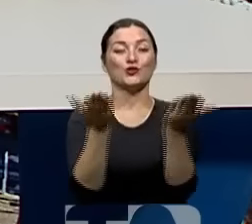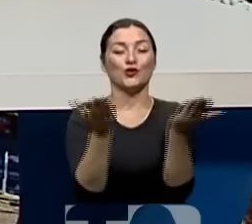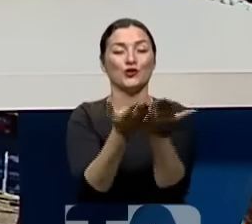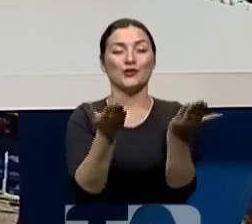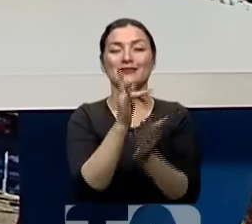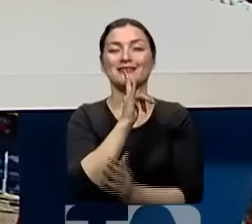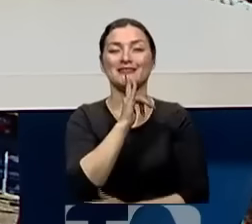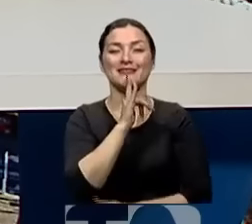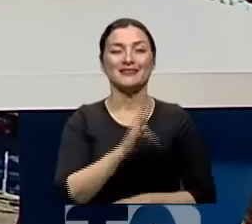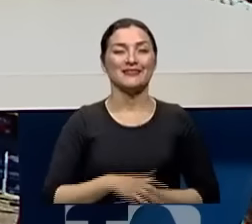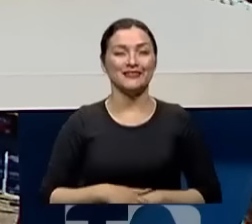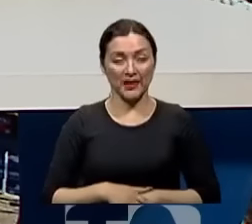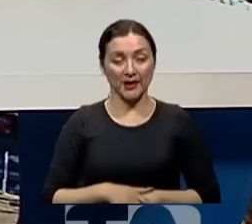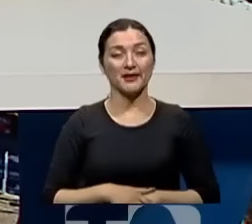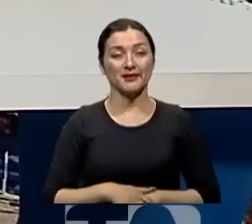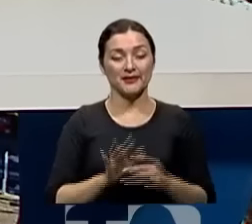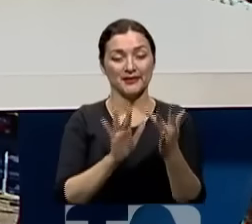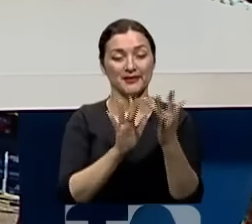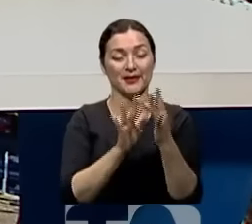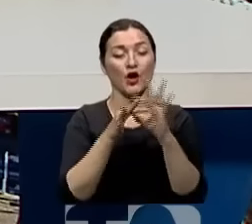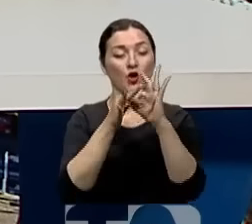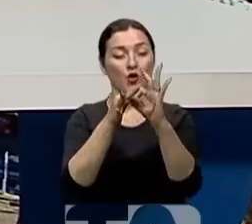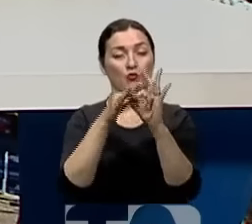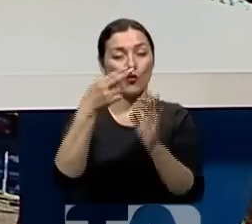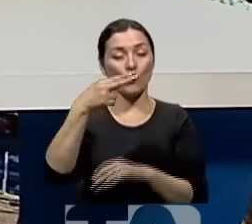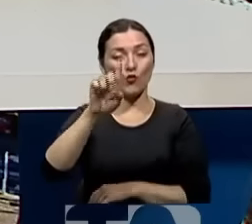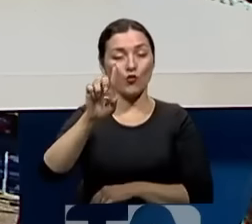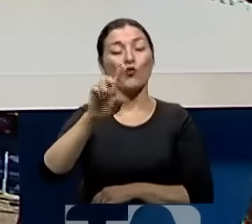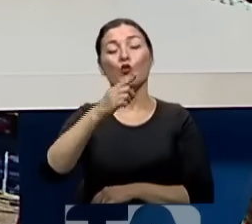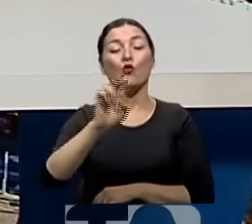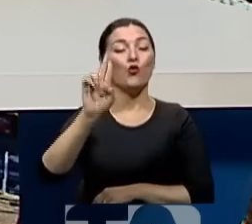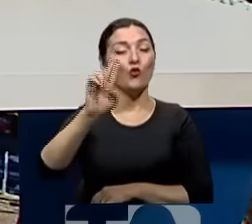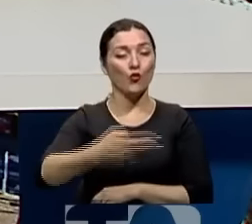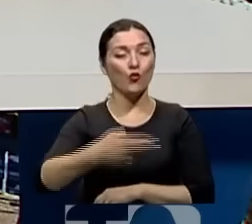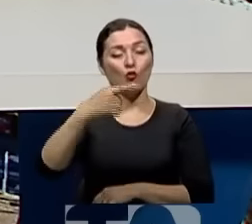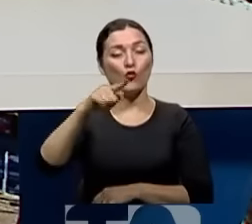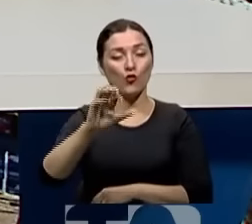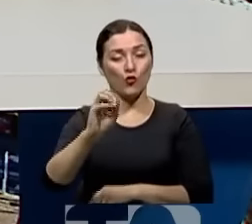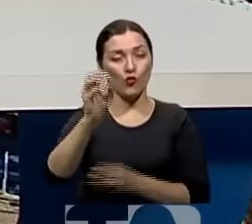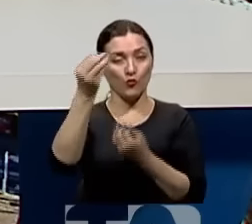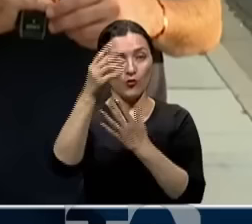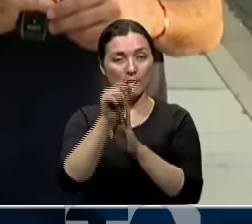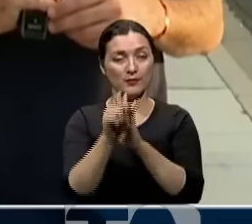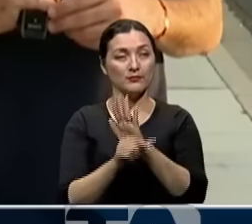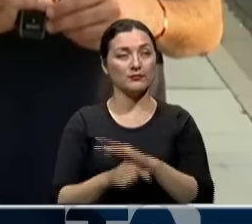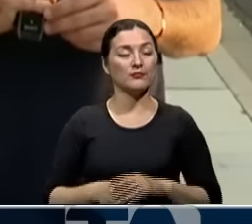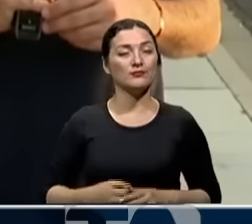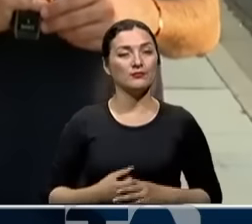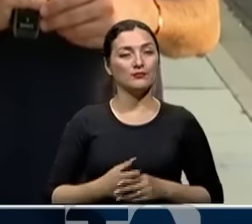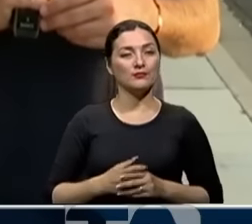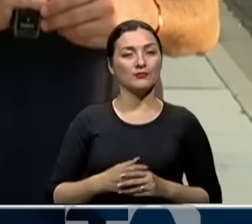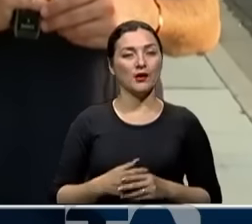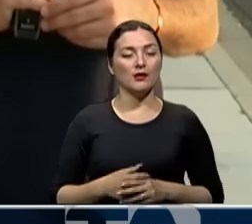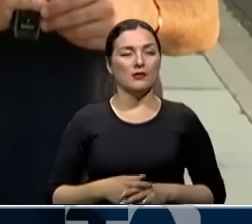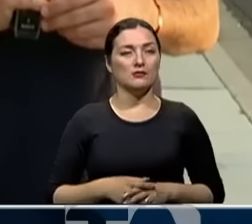Houston. Vamos a contactarnos entonces con nuestro compañero Hugo Quintana para que nos cuente todos los detalles. Hugo, buenos días.